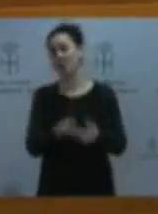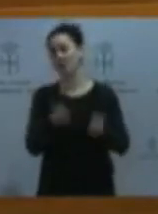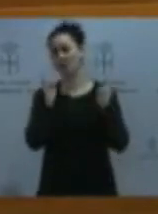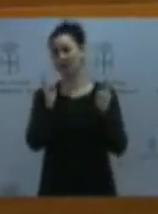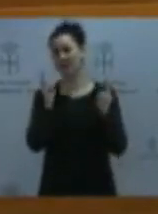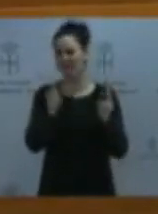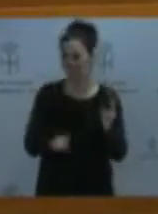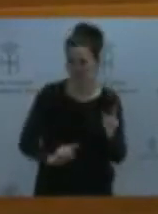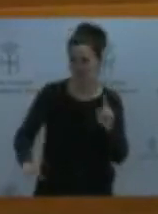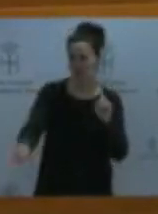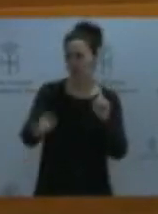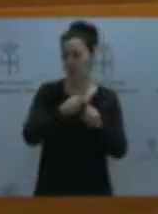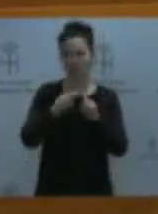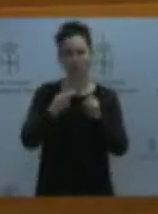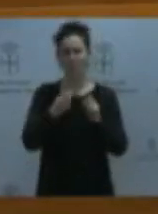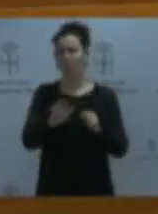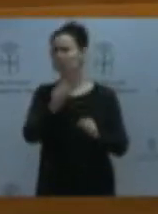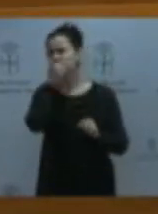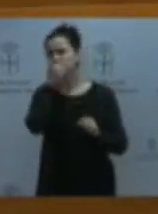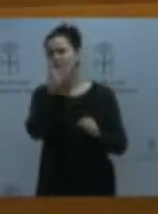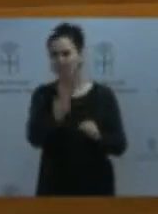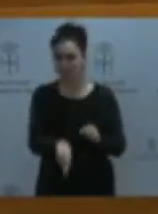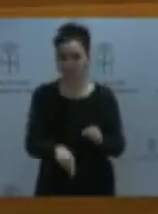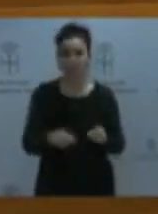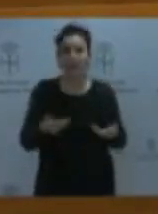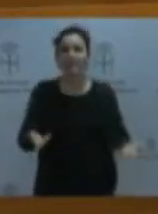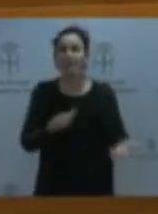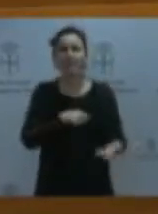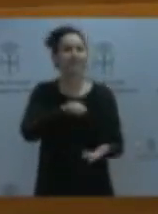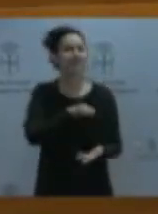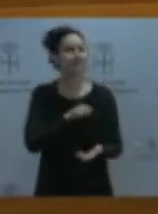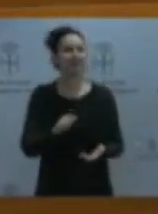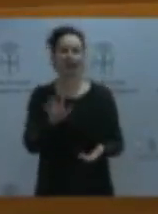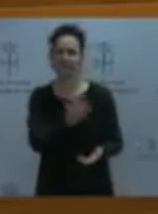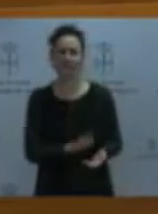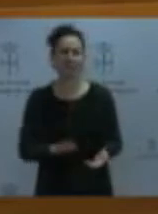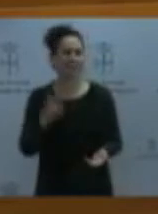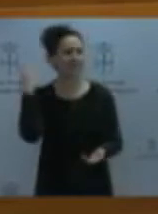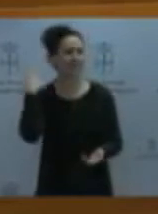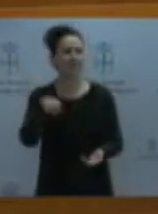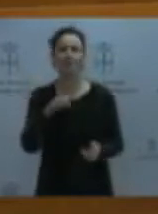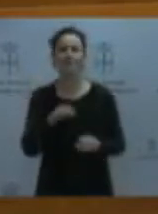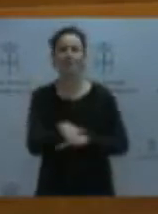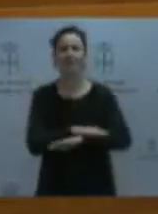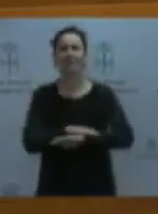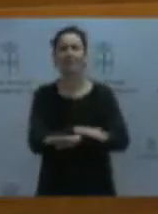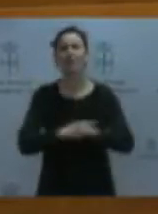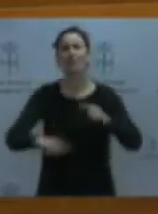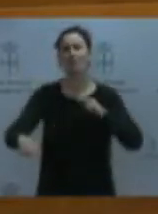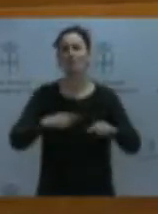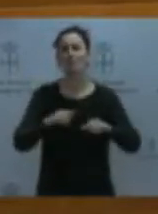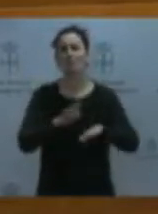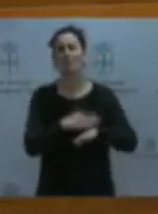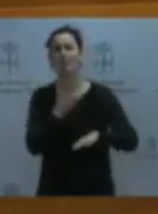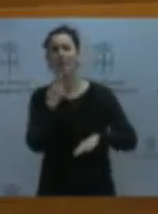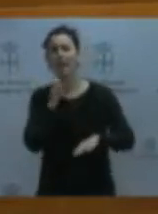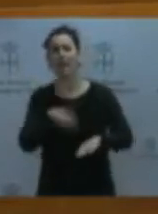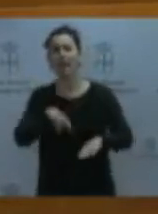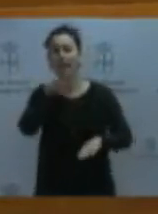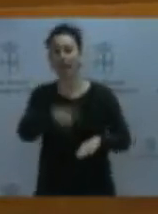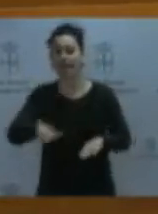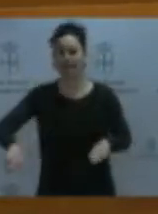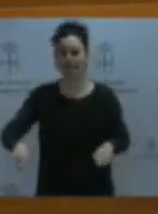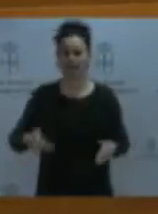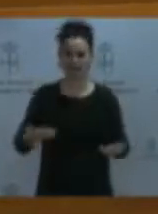España entera sabe bien para quiénes gobiernan ustedes. Y ya finalizo. Miren, quería recordarles que en su exposición